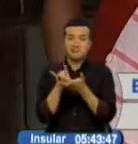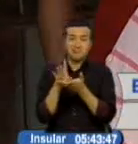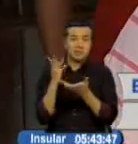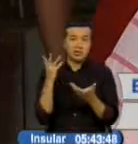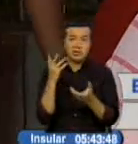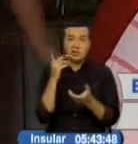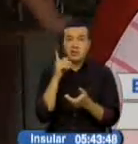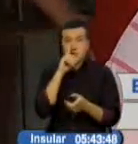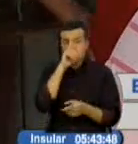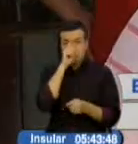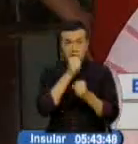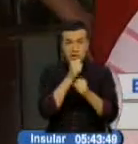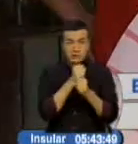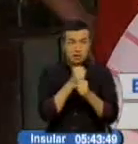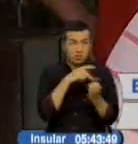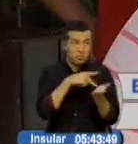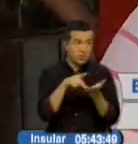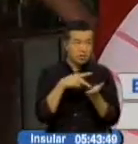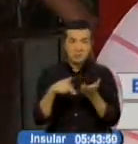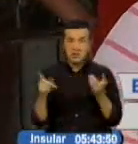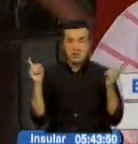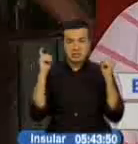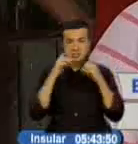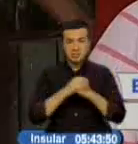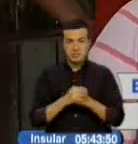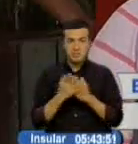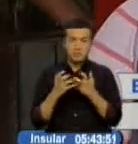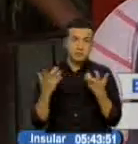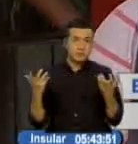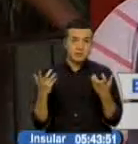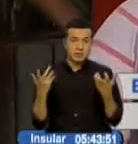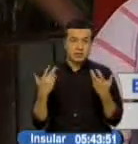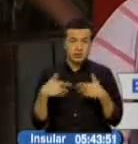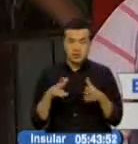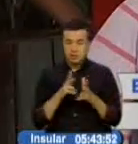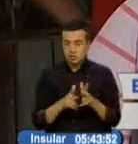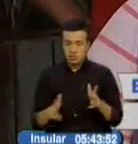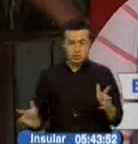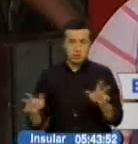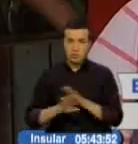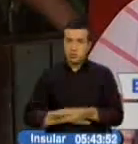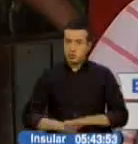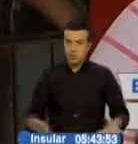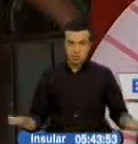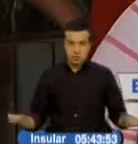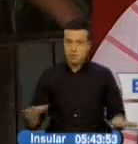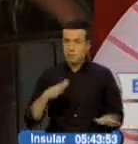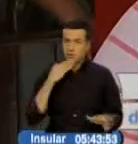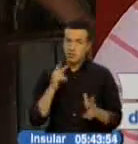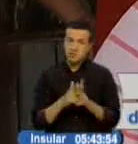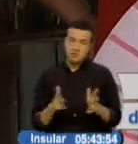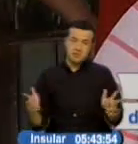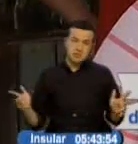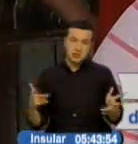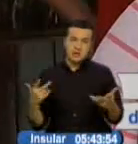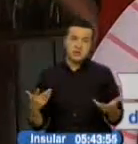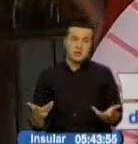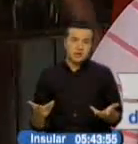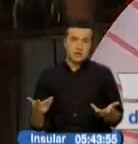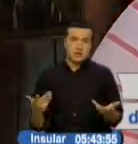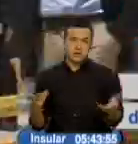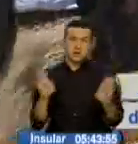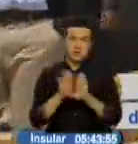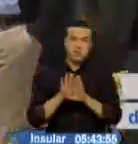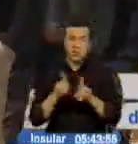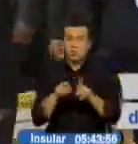para pagar a los empleados y queremos que nos deje el parqueadero tal y como estaba, porque si no nos va a dar lo mismo a nosotros que estar